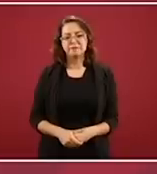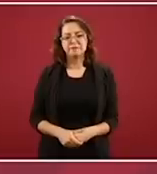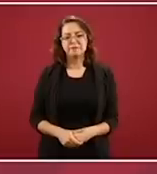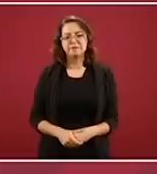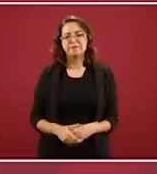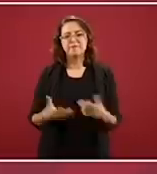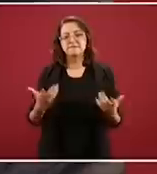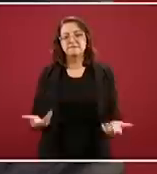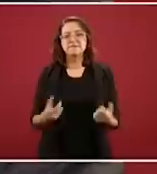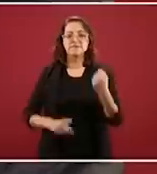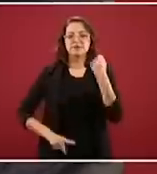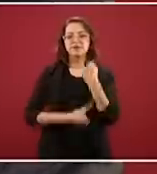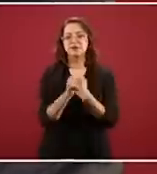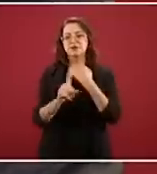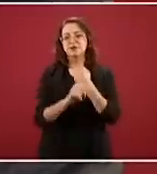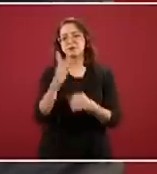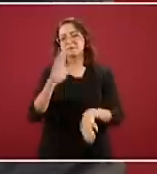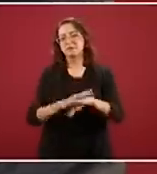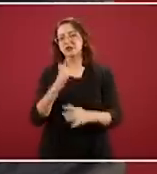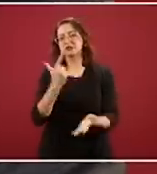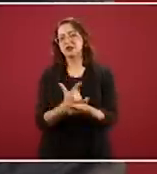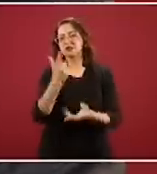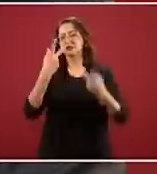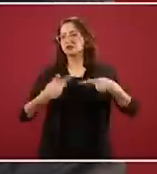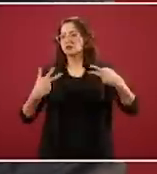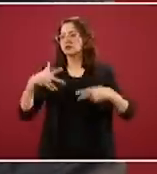el problema que más le preocupa a la gente